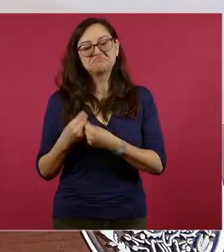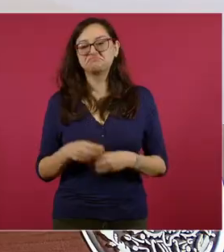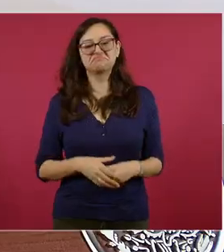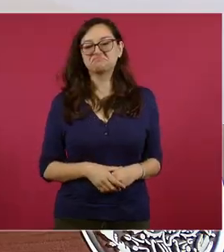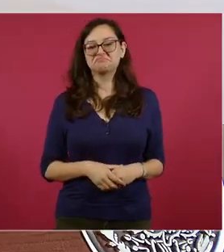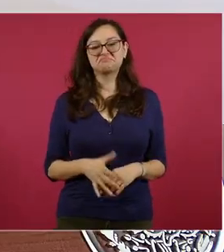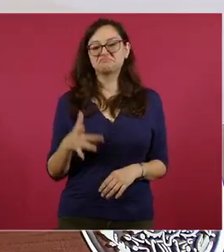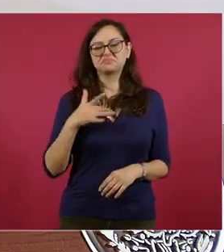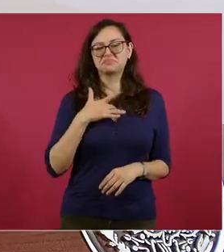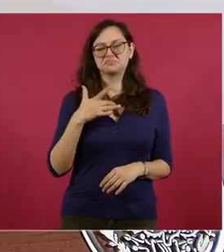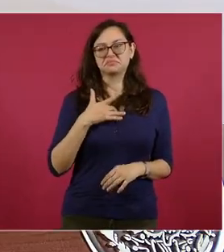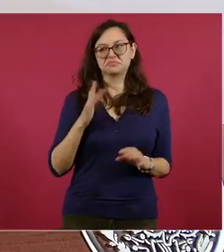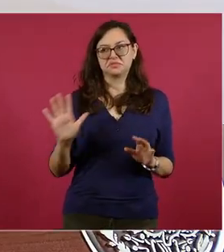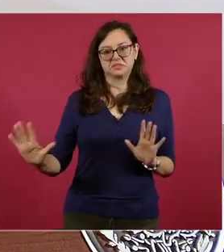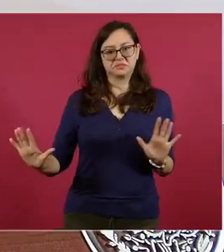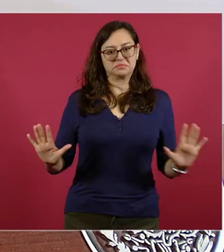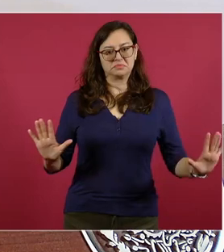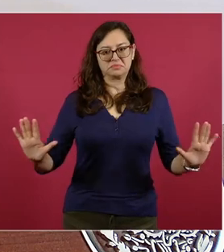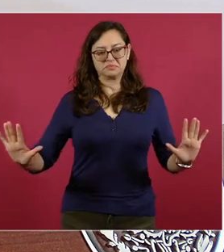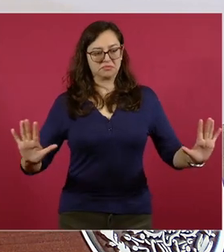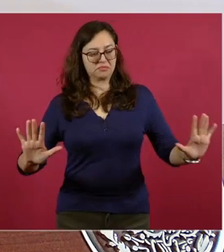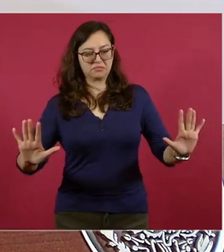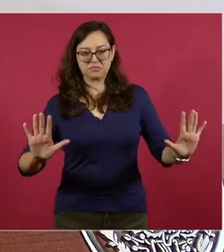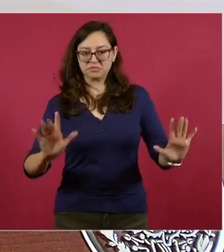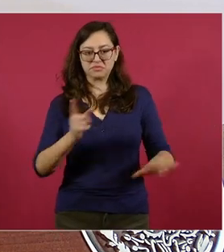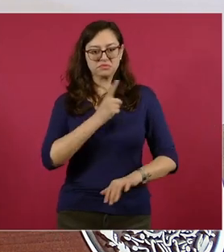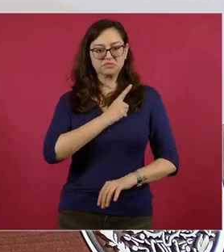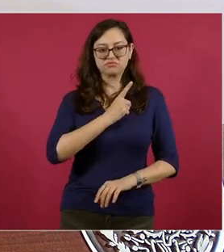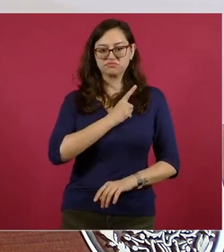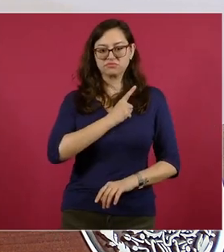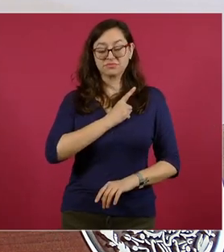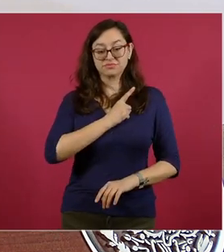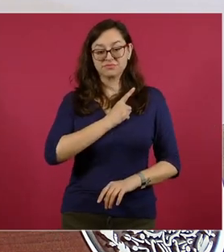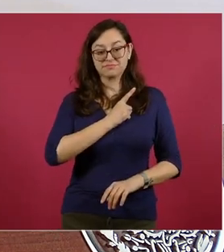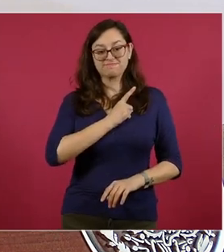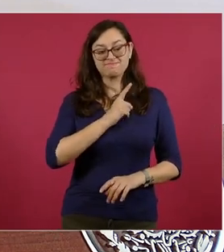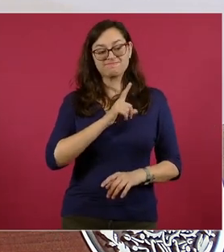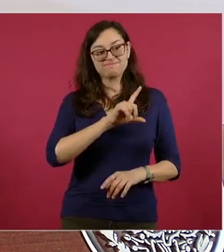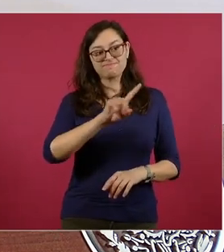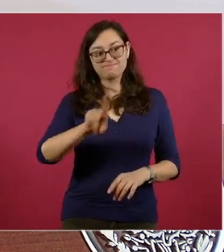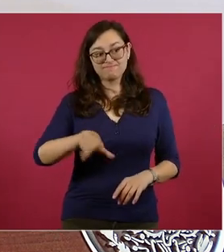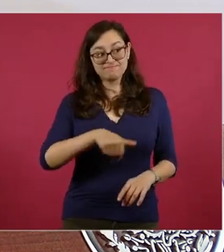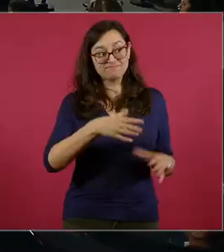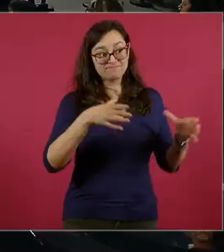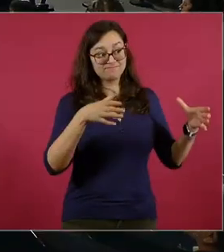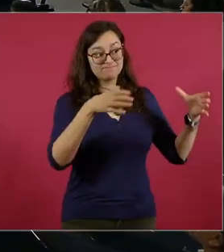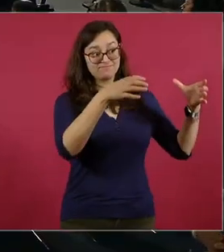Y se quedó sin el respaldo popular